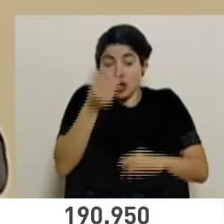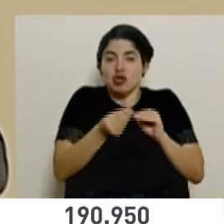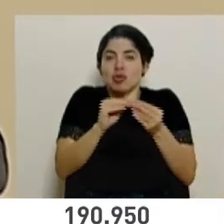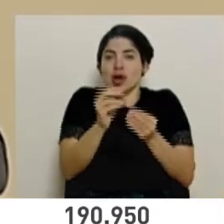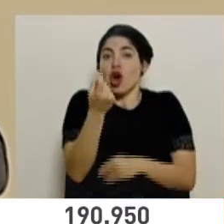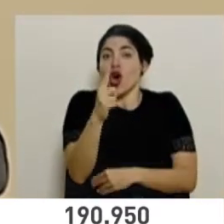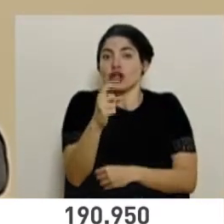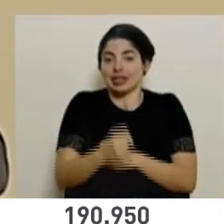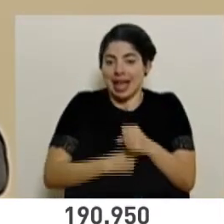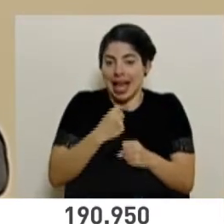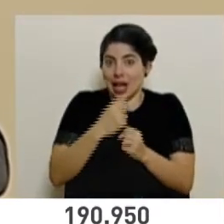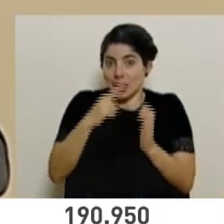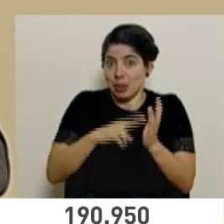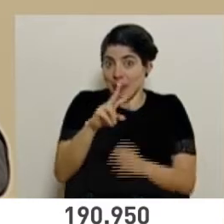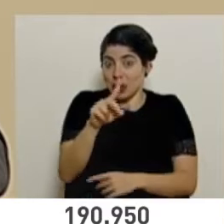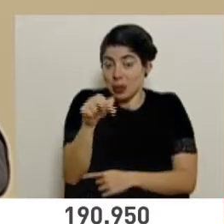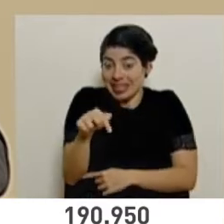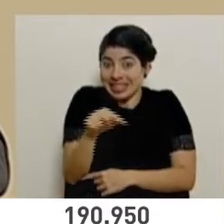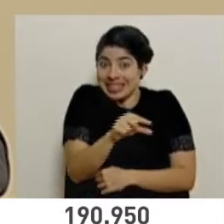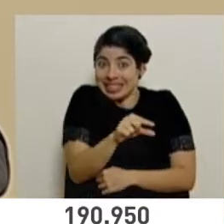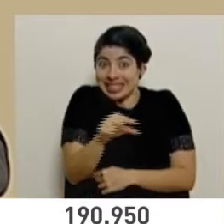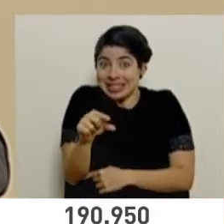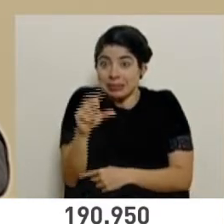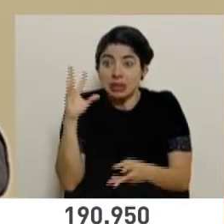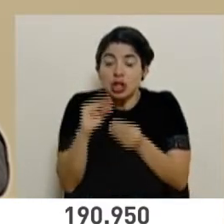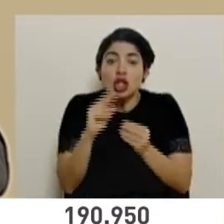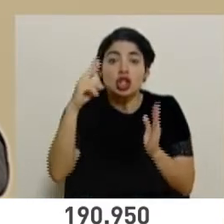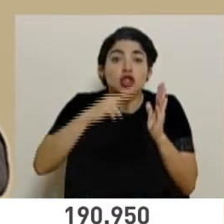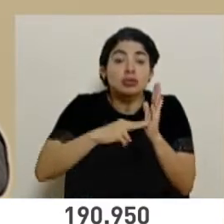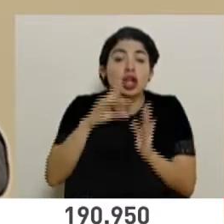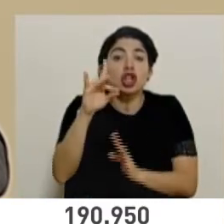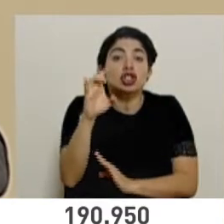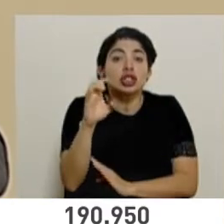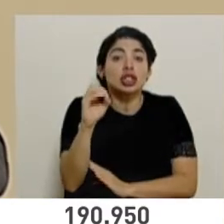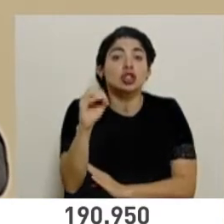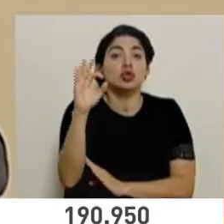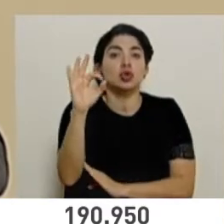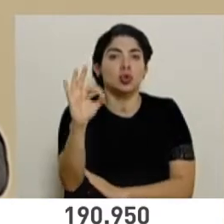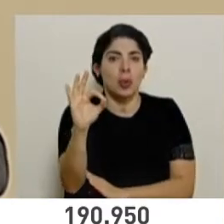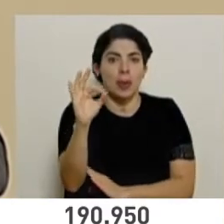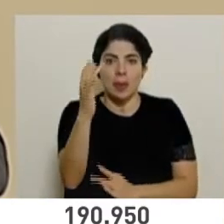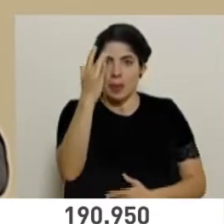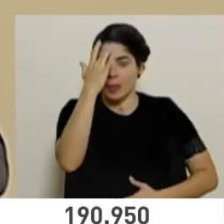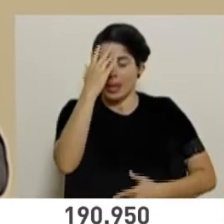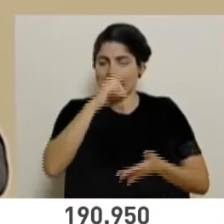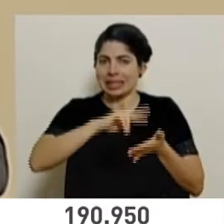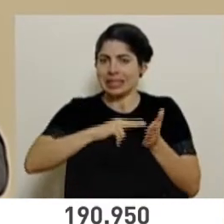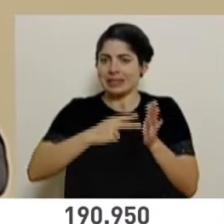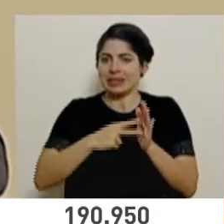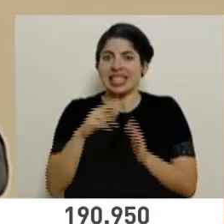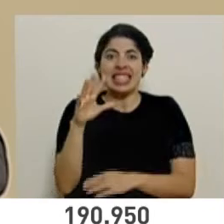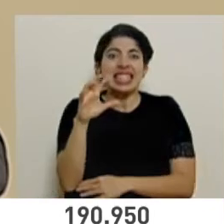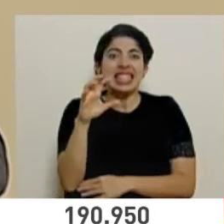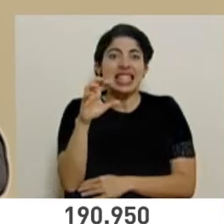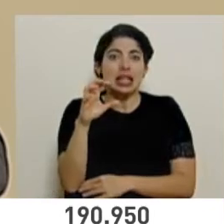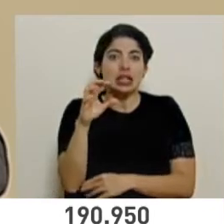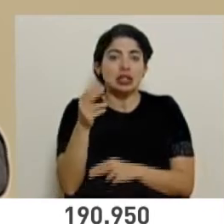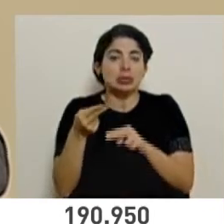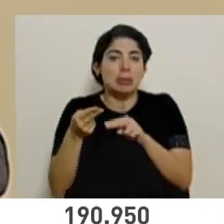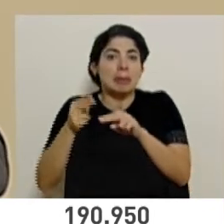11 del año 2021, estamos cerrando con 2.809 casos. Eso es prácticamente 500 casos